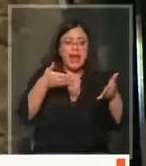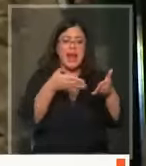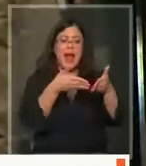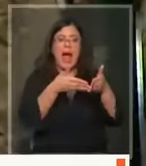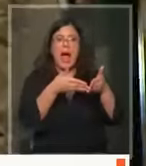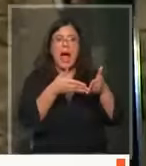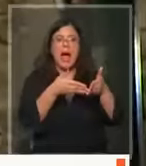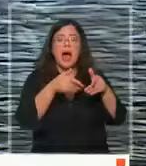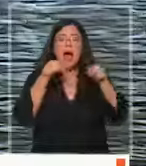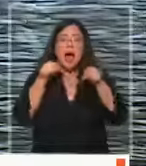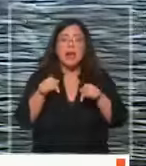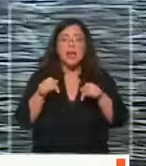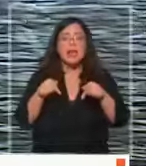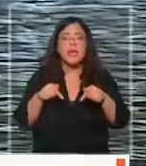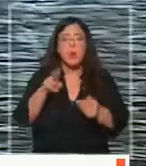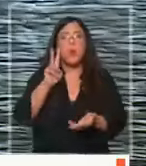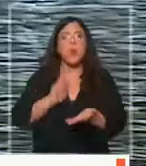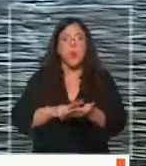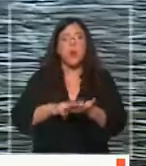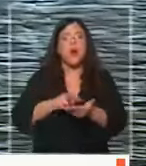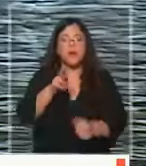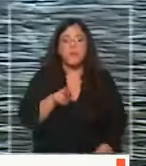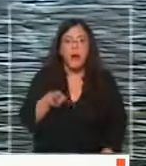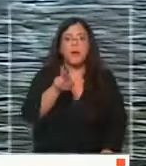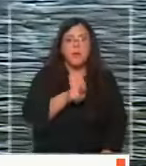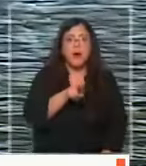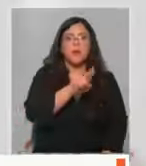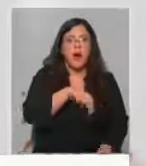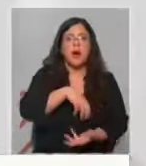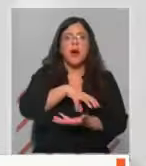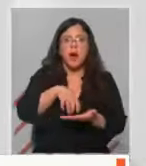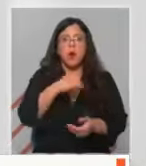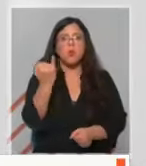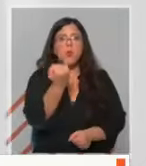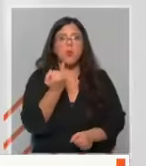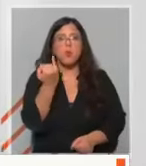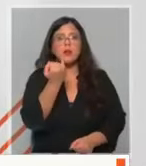Lo que pasa acá es una realidad que se repite en toda Independencia.